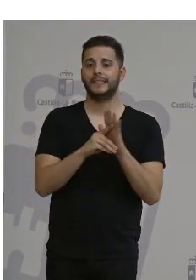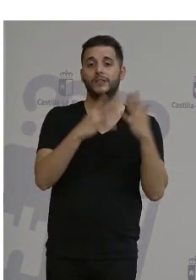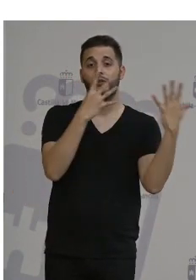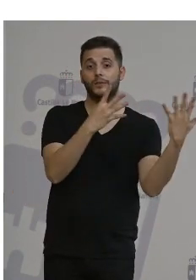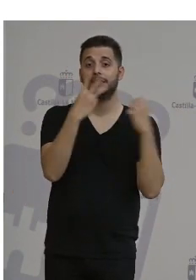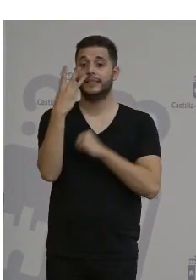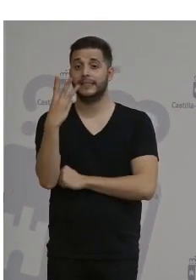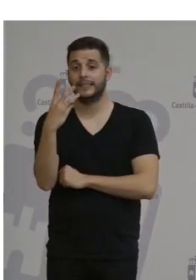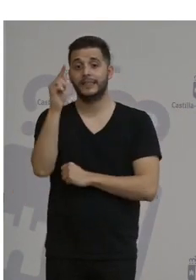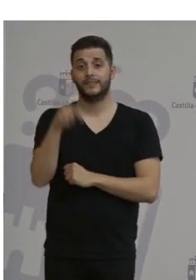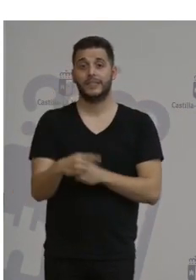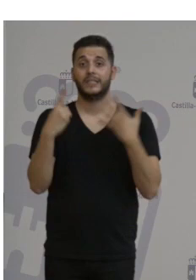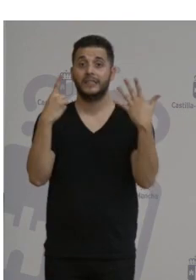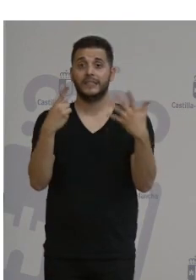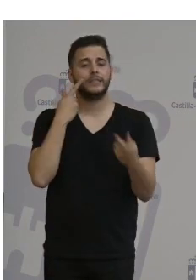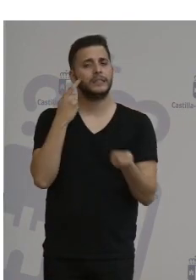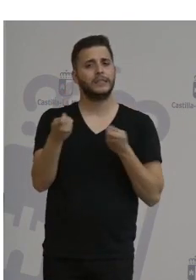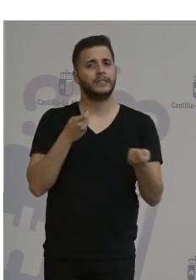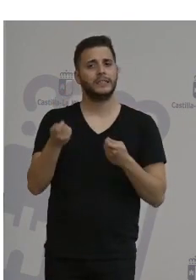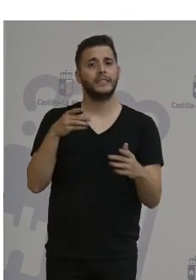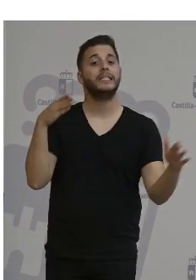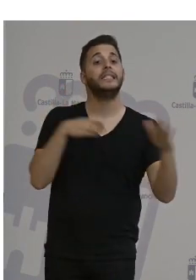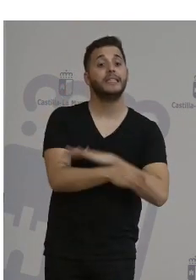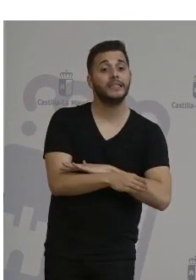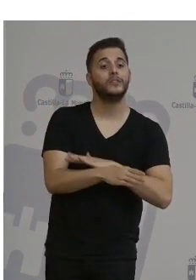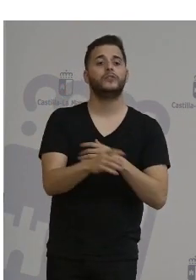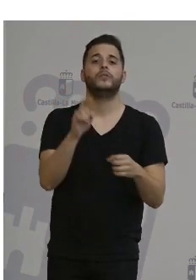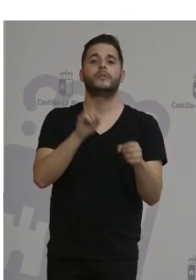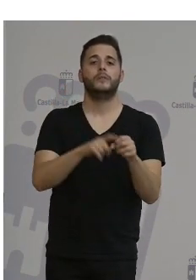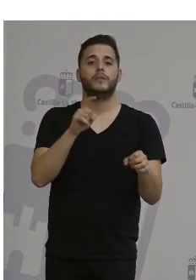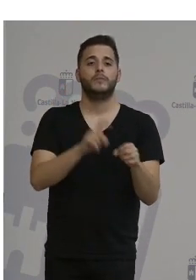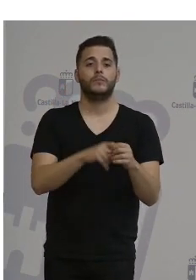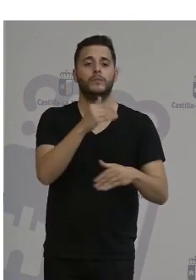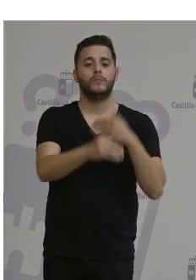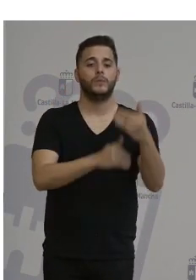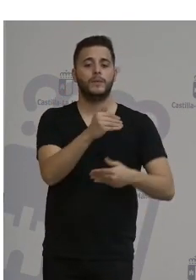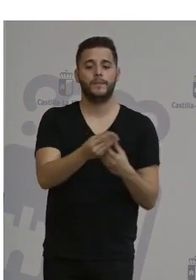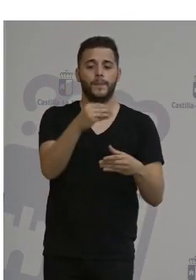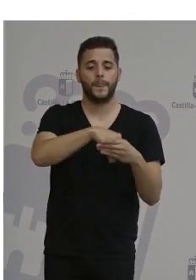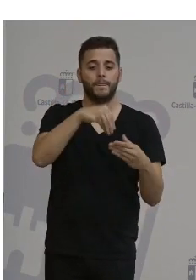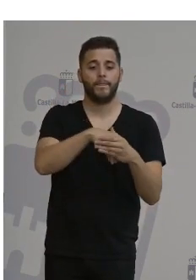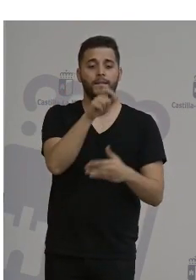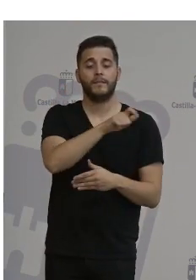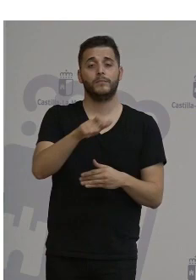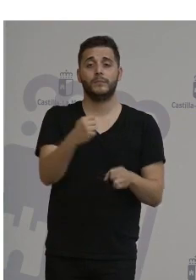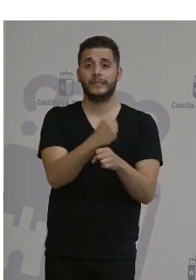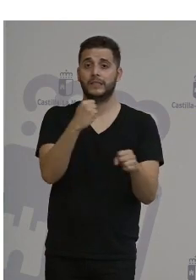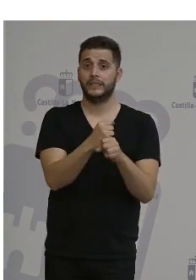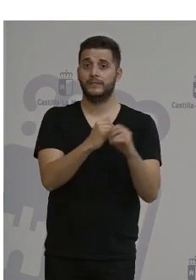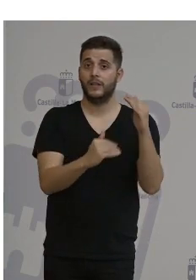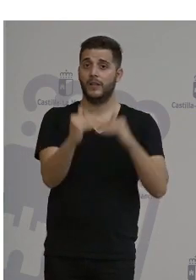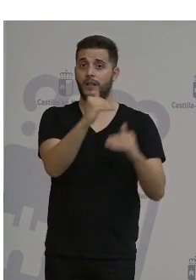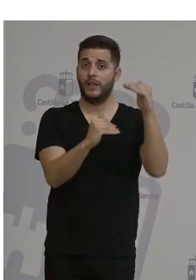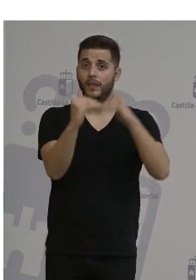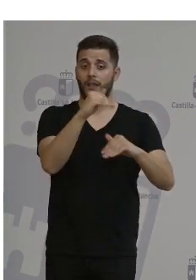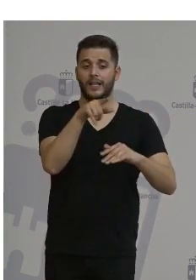.6 por el que se regula el ingreso, la promoción interna y la provisión de puestos de trabajo de personas con discapacidad en